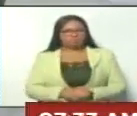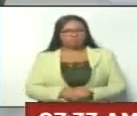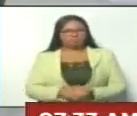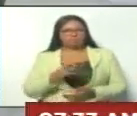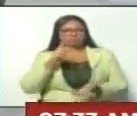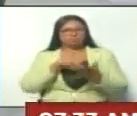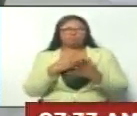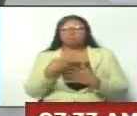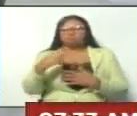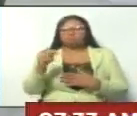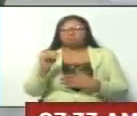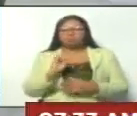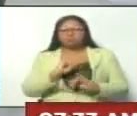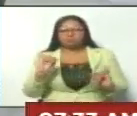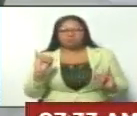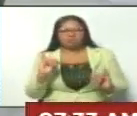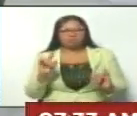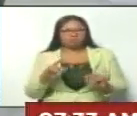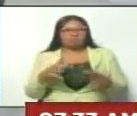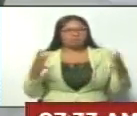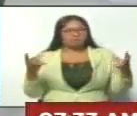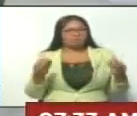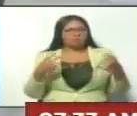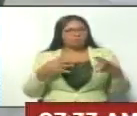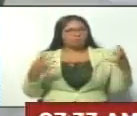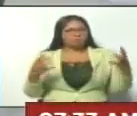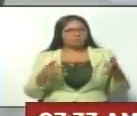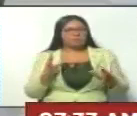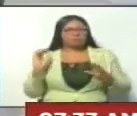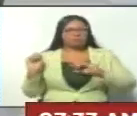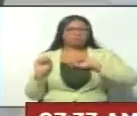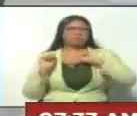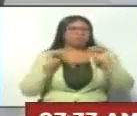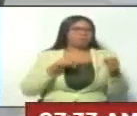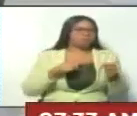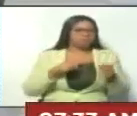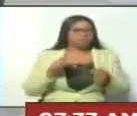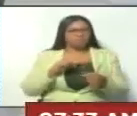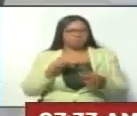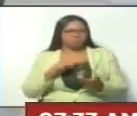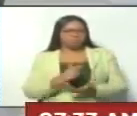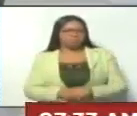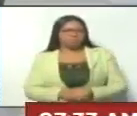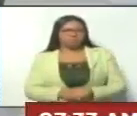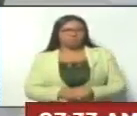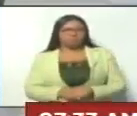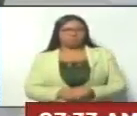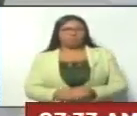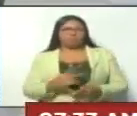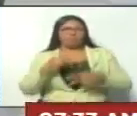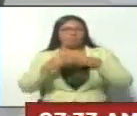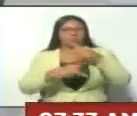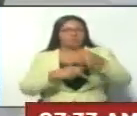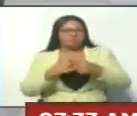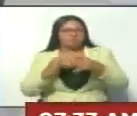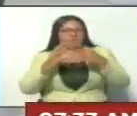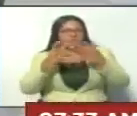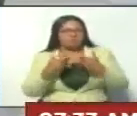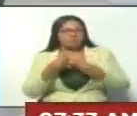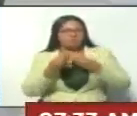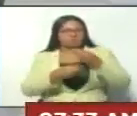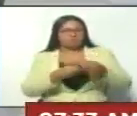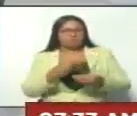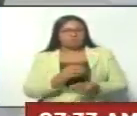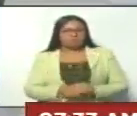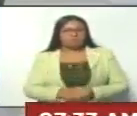me la llevé. Además, claro, es una escultura muy grande, claro, como para llegar, claro, y llevársela, claro, en un camión. Eso fue un procedimiento administrativo que